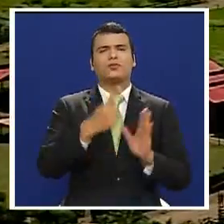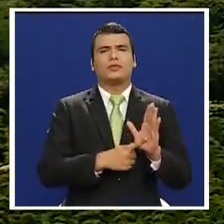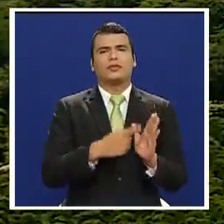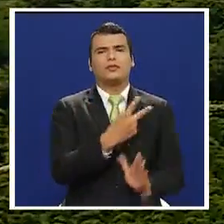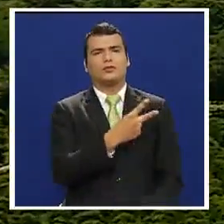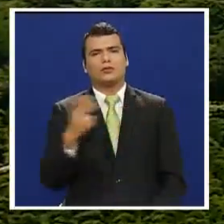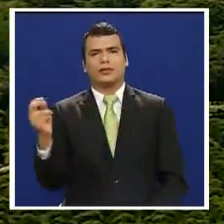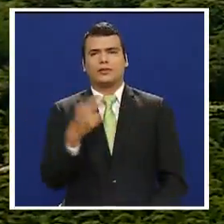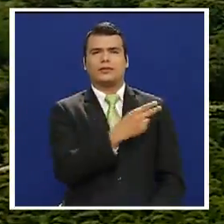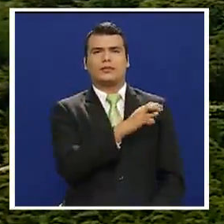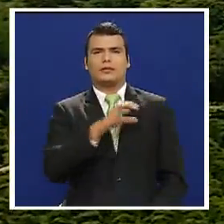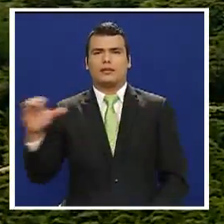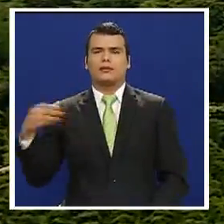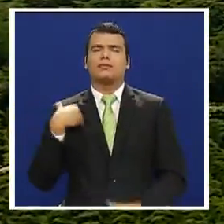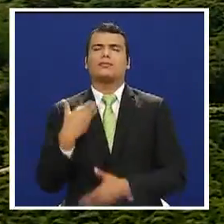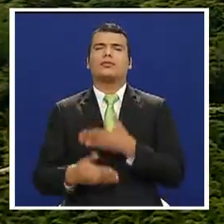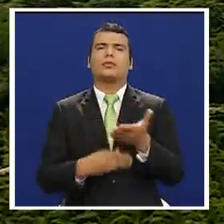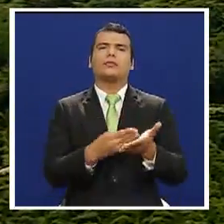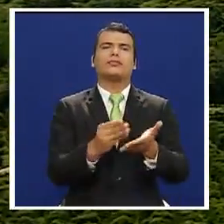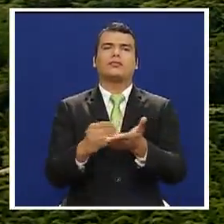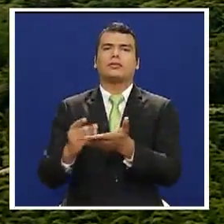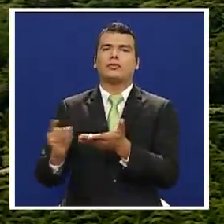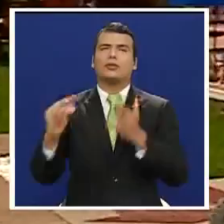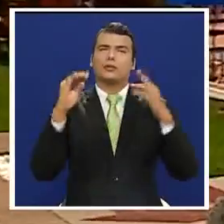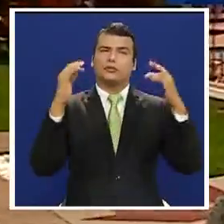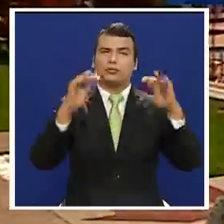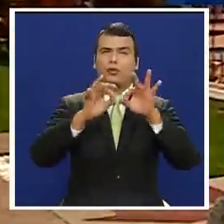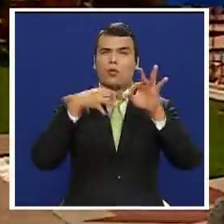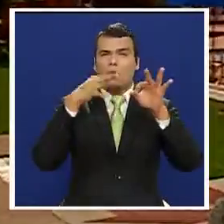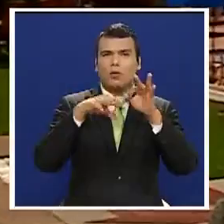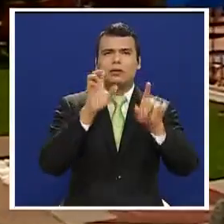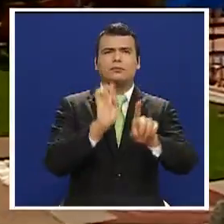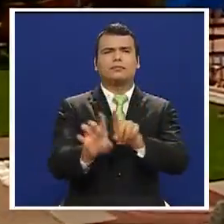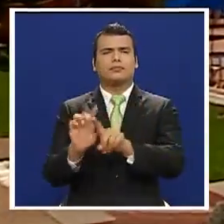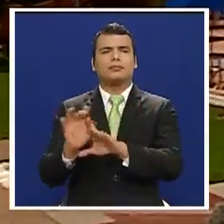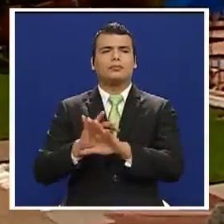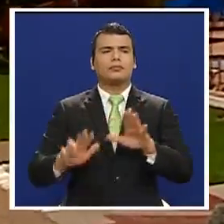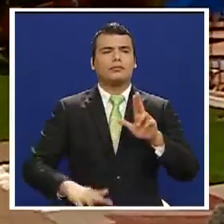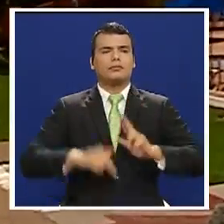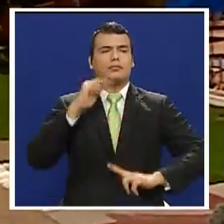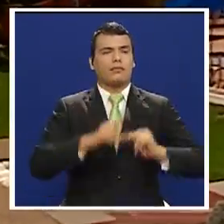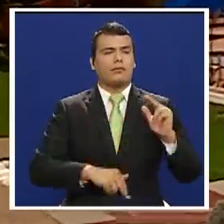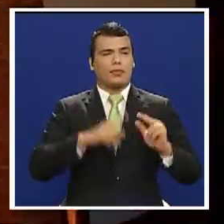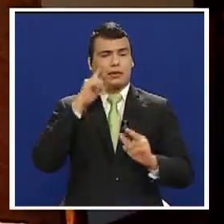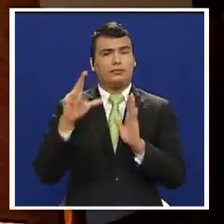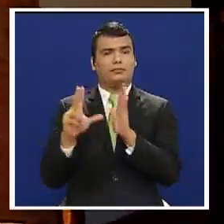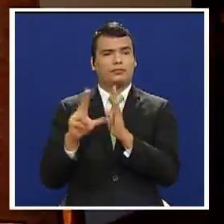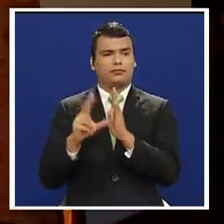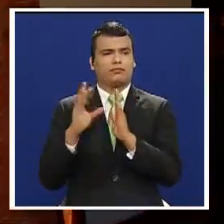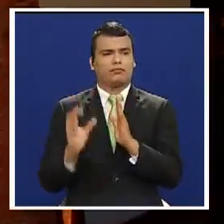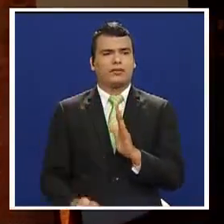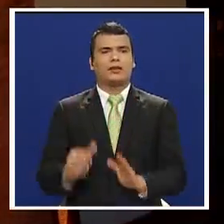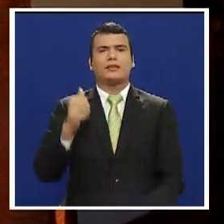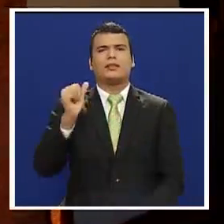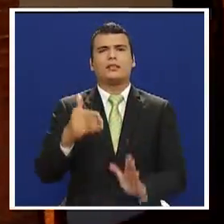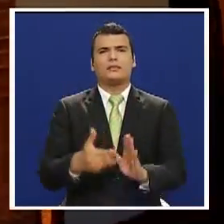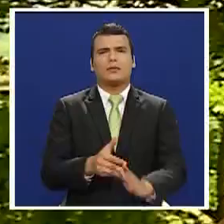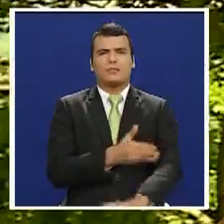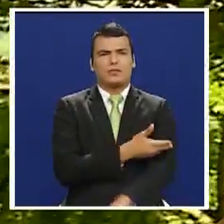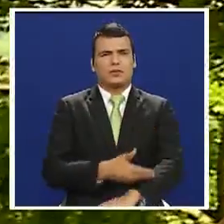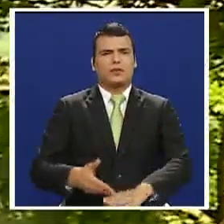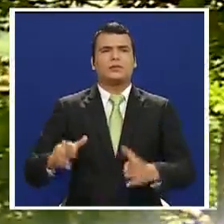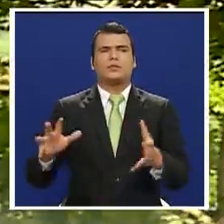delincuenciales de grupos de narcotráfico que asientan desde allí su accionar. Y seguimos con noticias del municipio de La Unión. Al